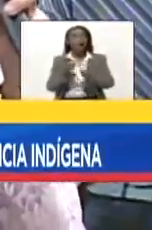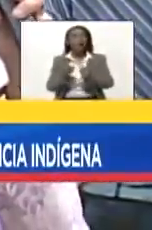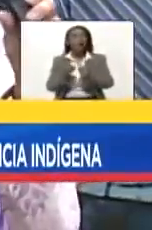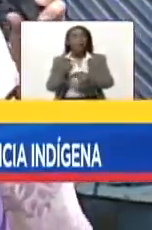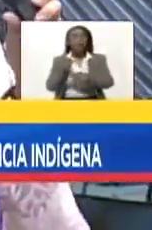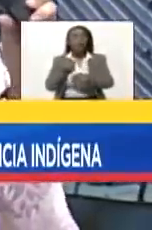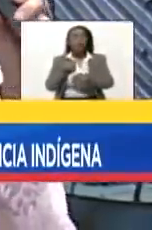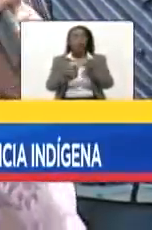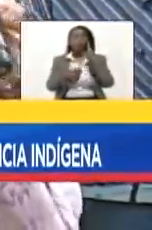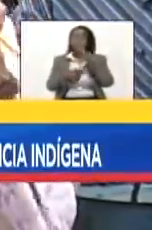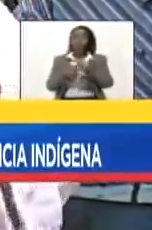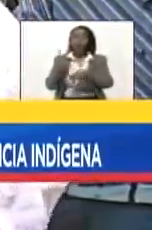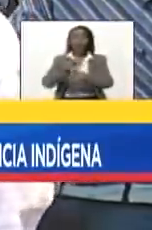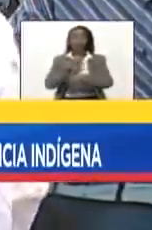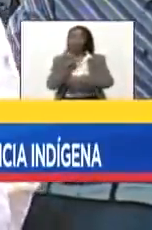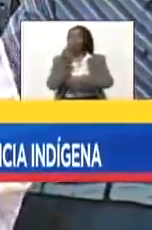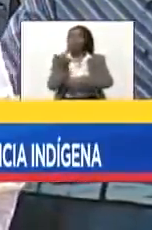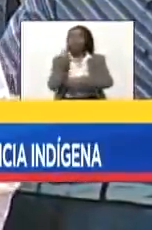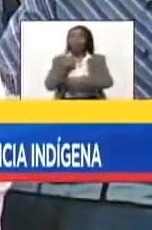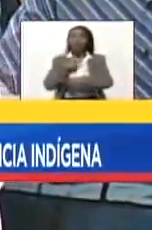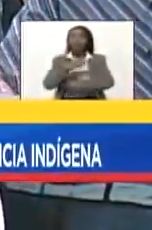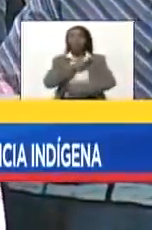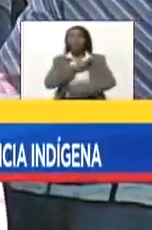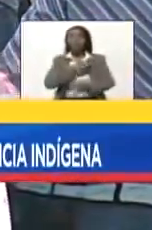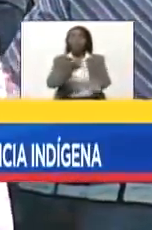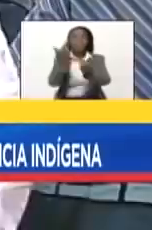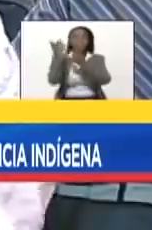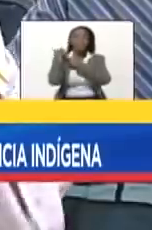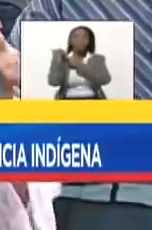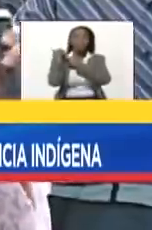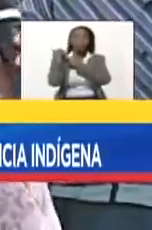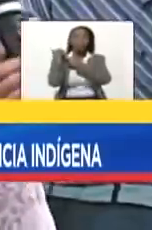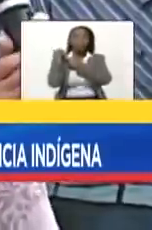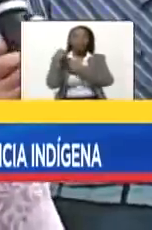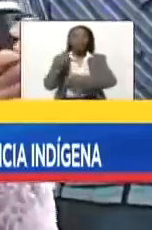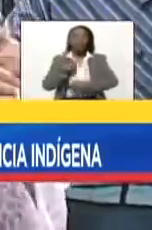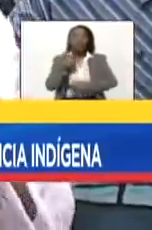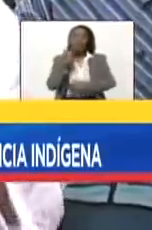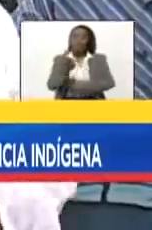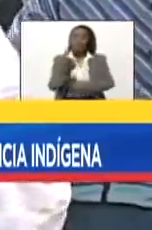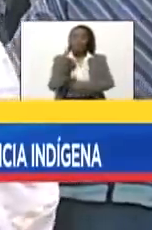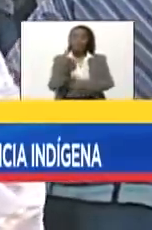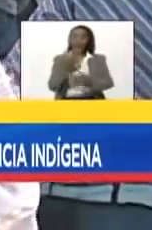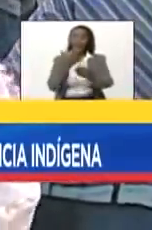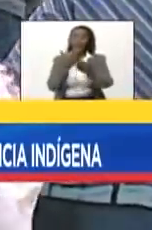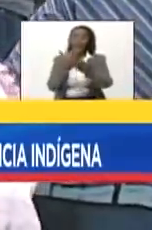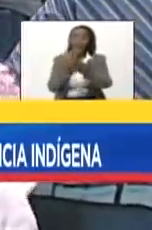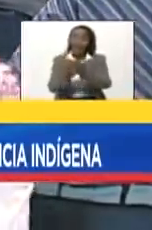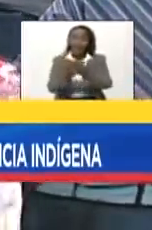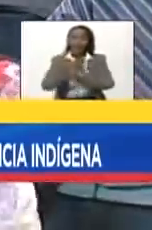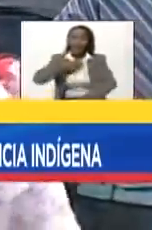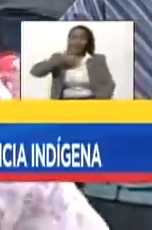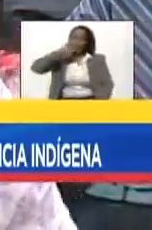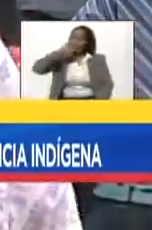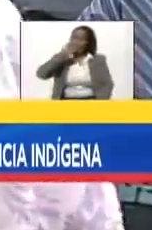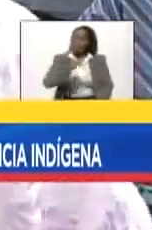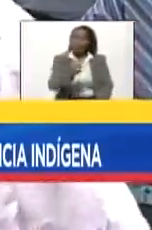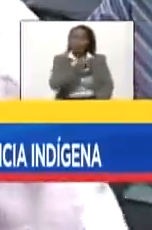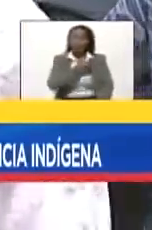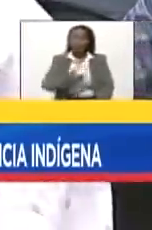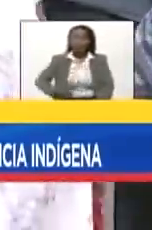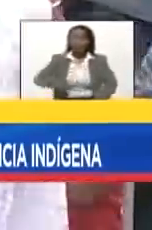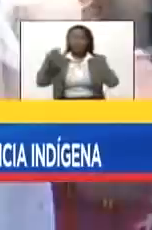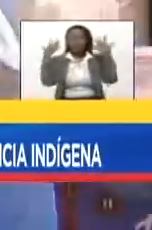noto que no se diga, entonces tengo la responsabilidad de decirlo. Muchas gracias, mi amado presidente.